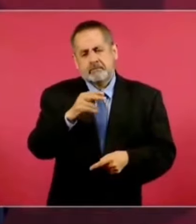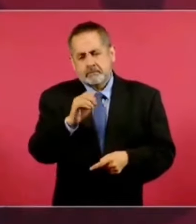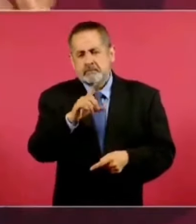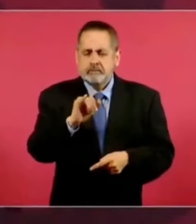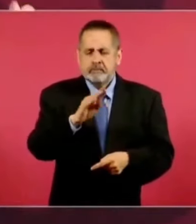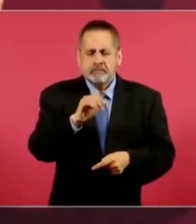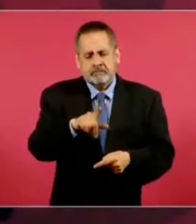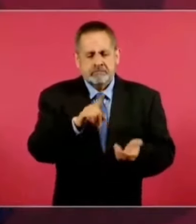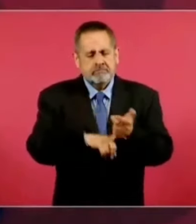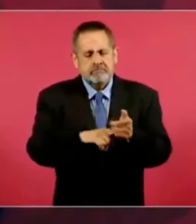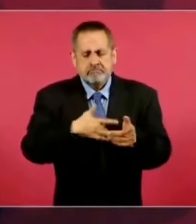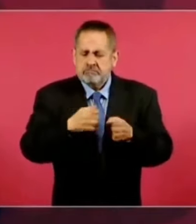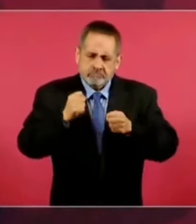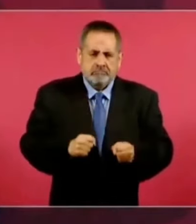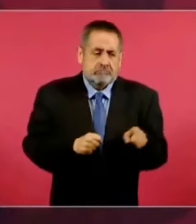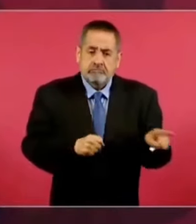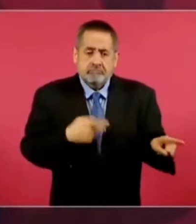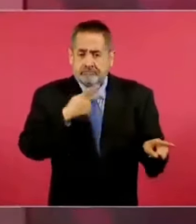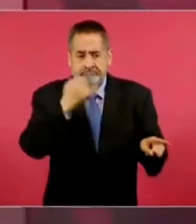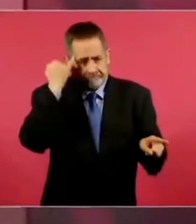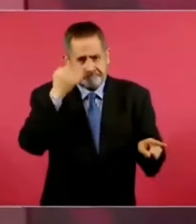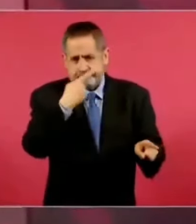es su convicción.